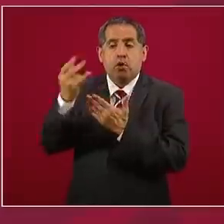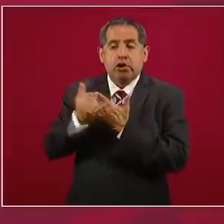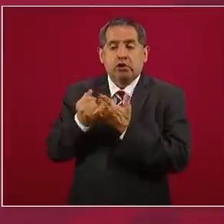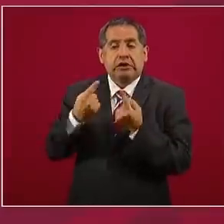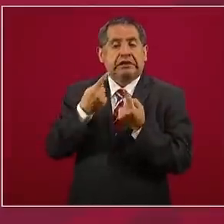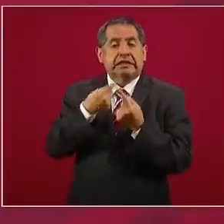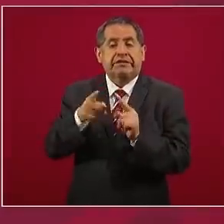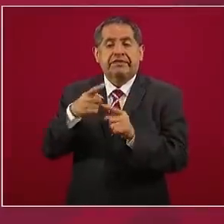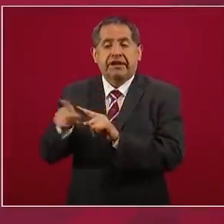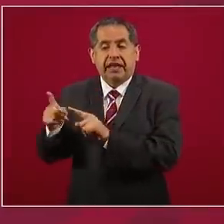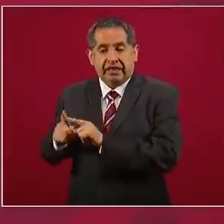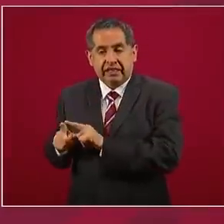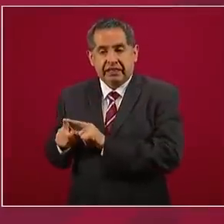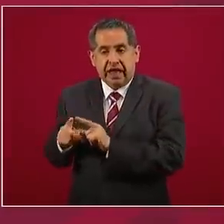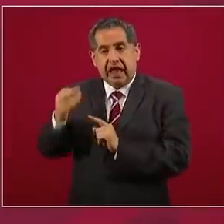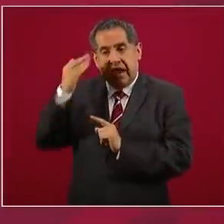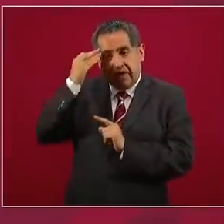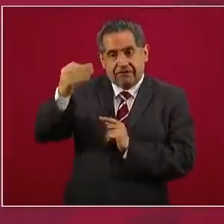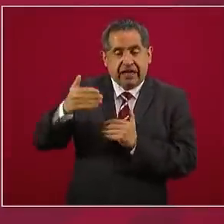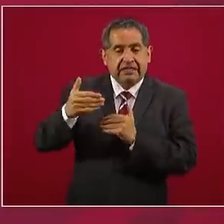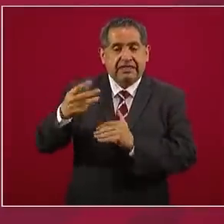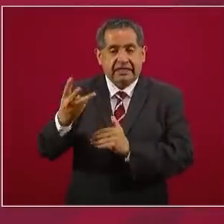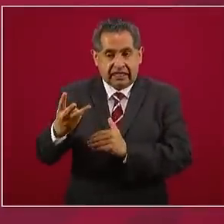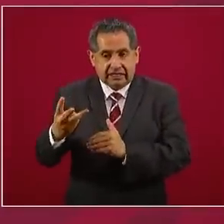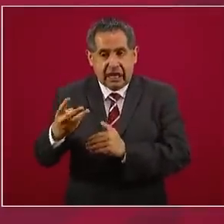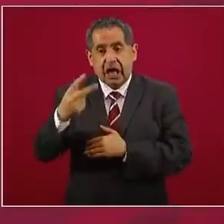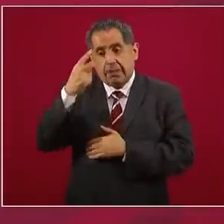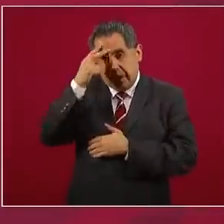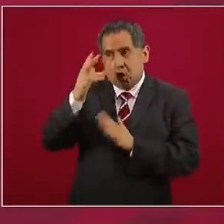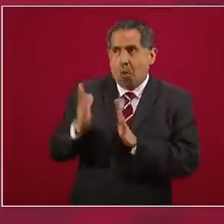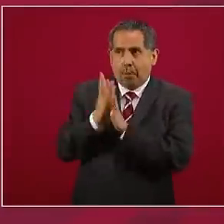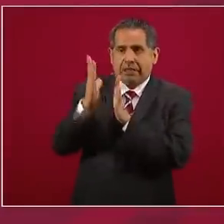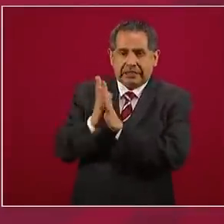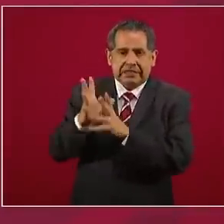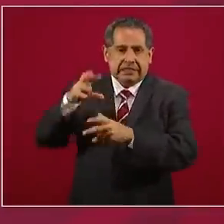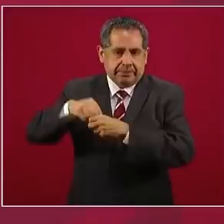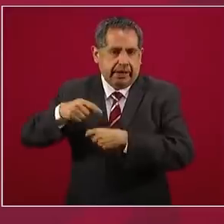vacuna, fase 3, o sea que México va a participar en la fase 3,